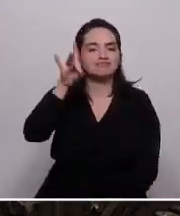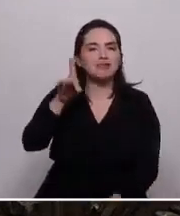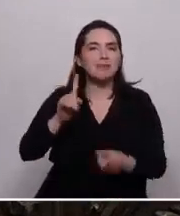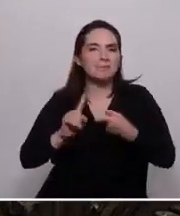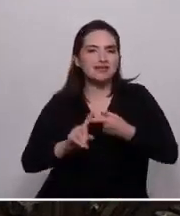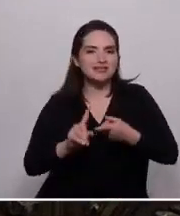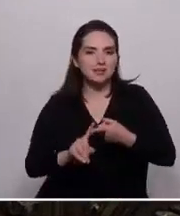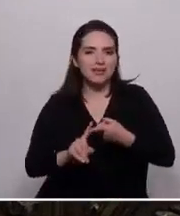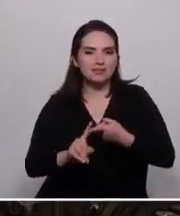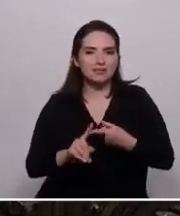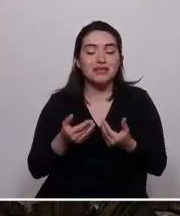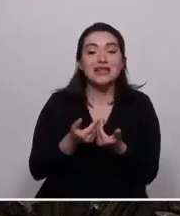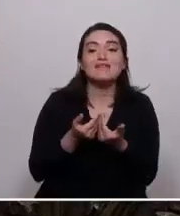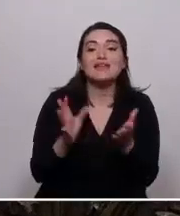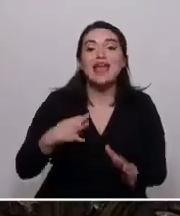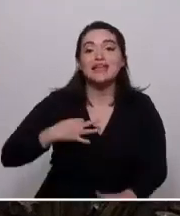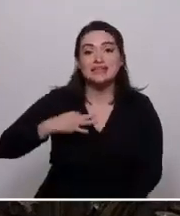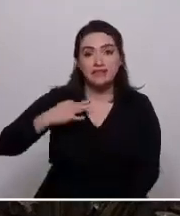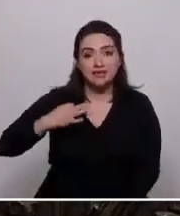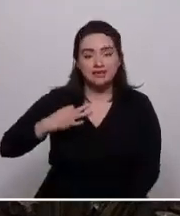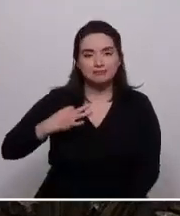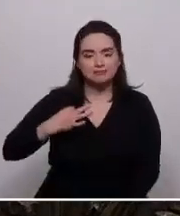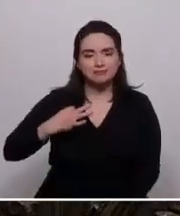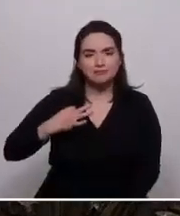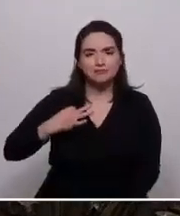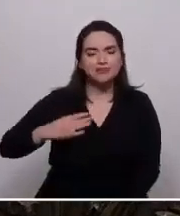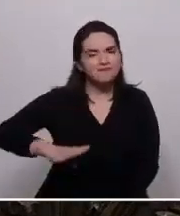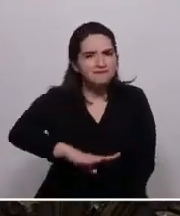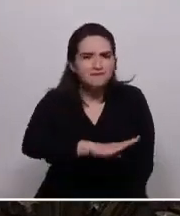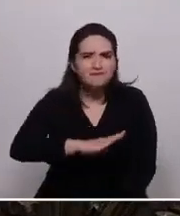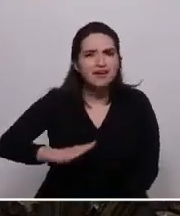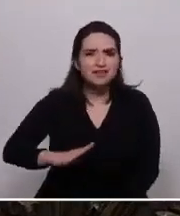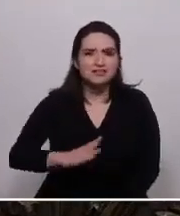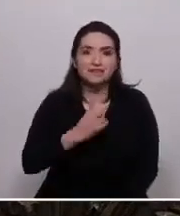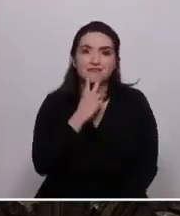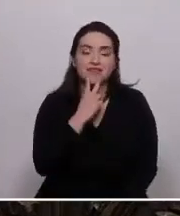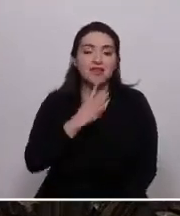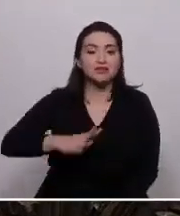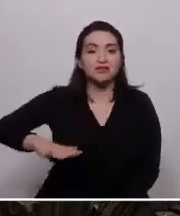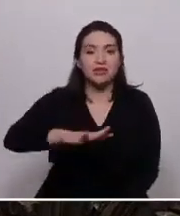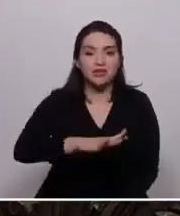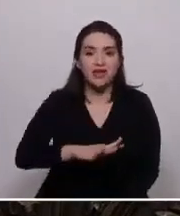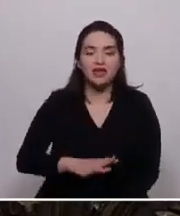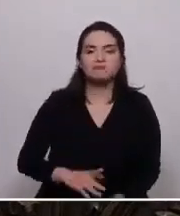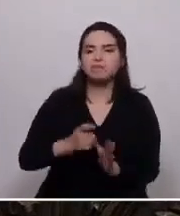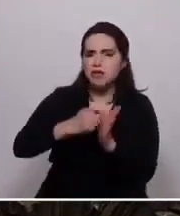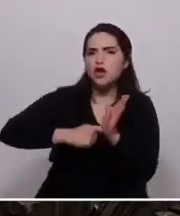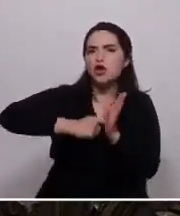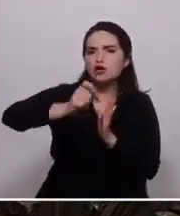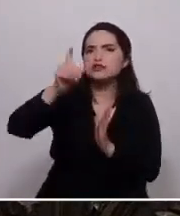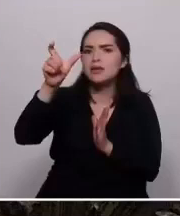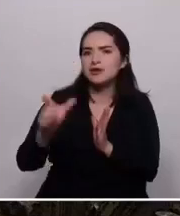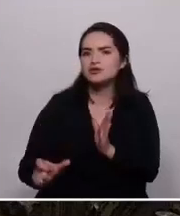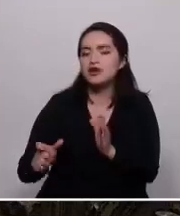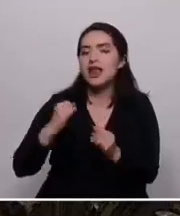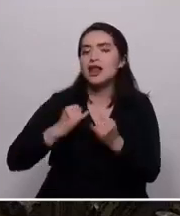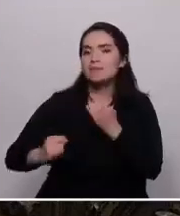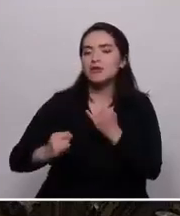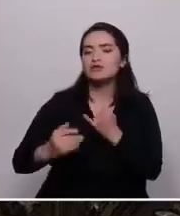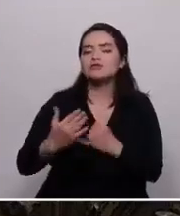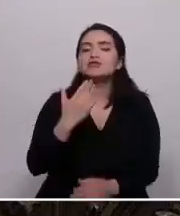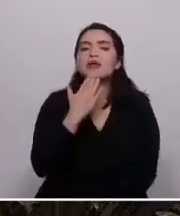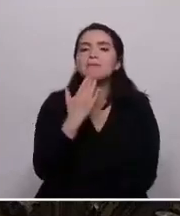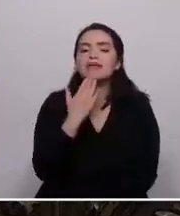libertades civiles como el pilar de la vida en sociedad, que reconoce la legitimidad del adversario y resguarda el pluralismo